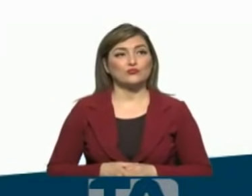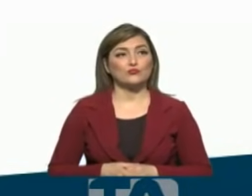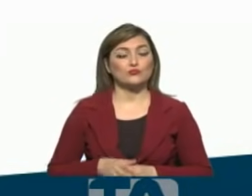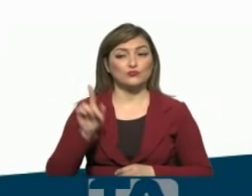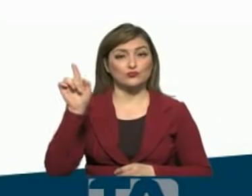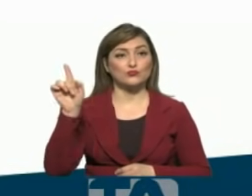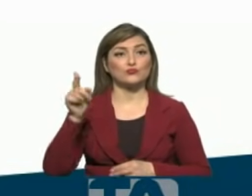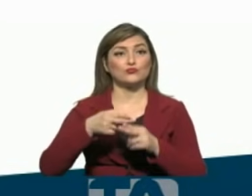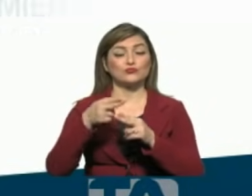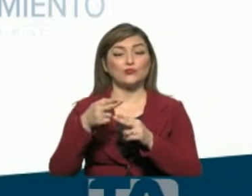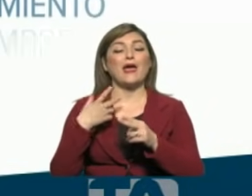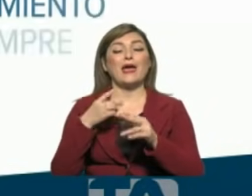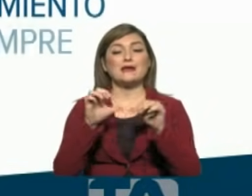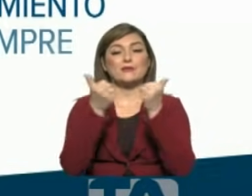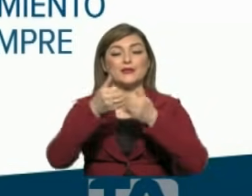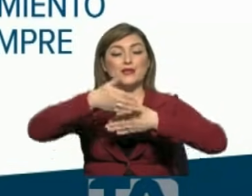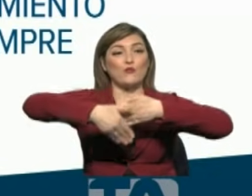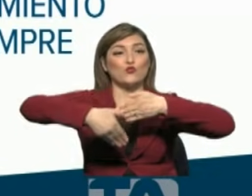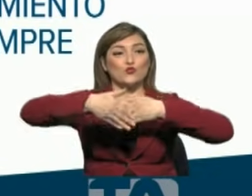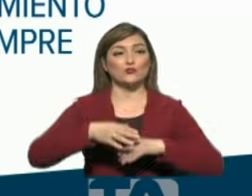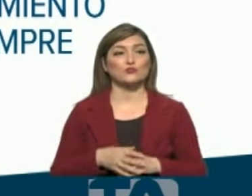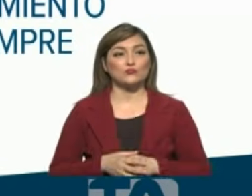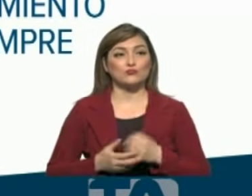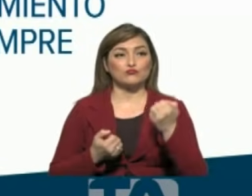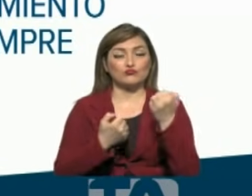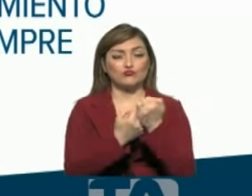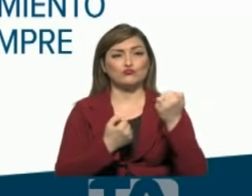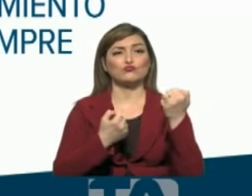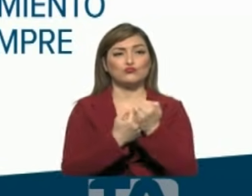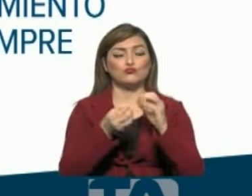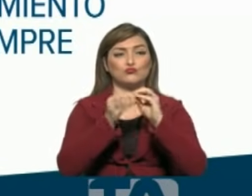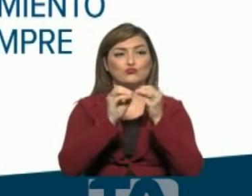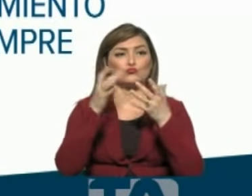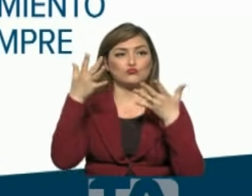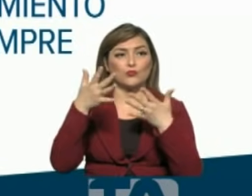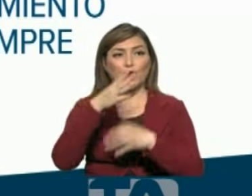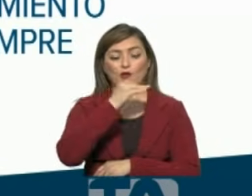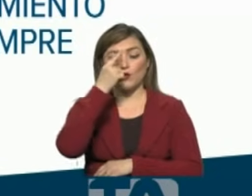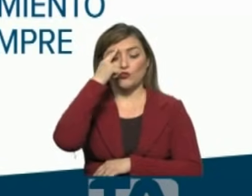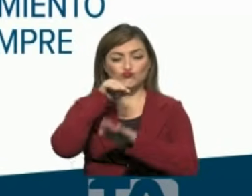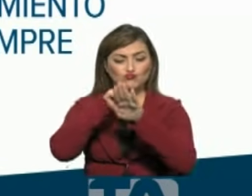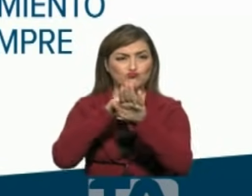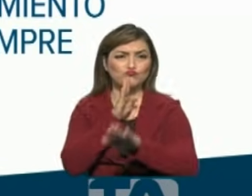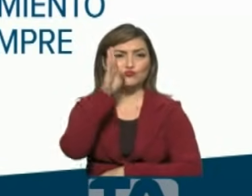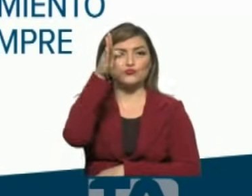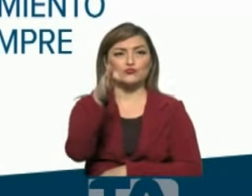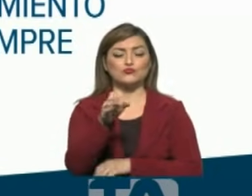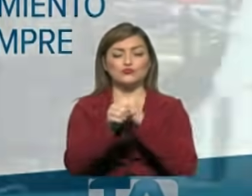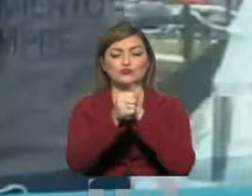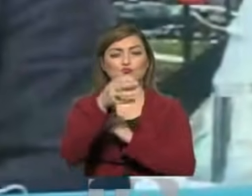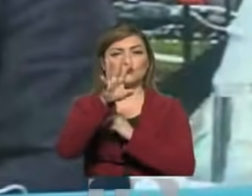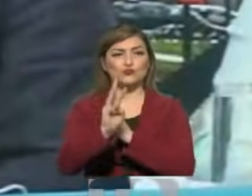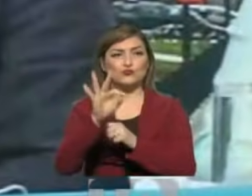Pamela Aguirre, exparlamentaria andina y precursora del movimiento Rafael Contigo Siempre, que en 2016 buscaba impulsar